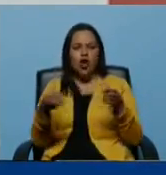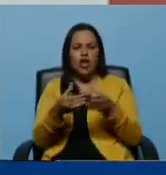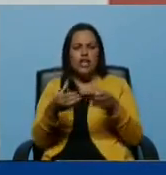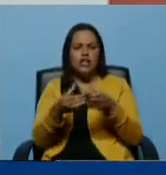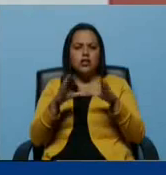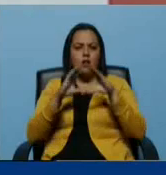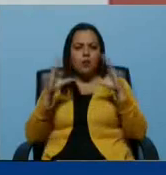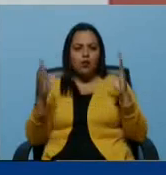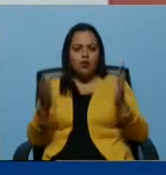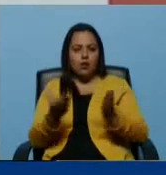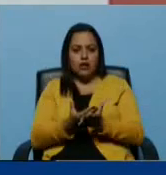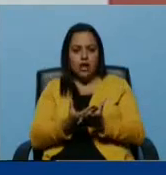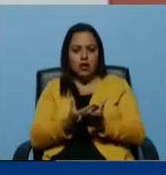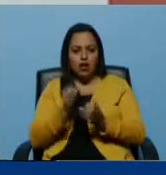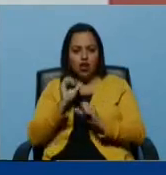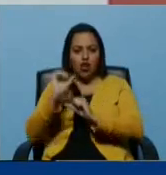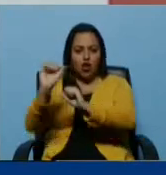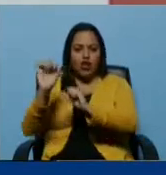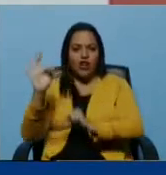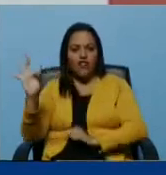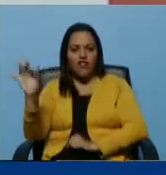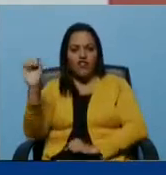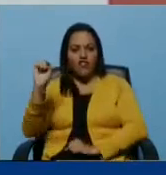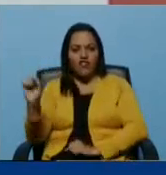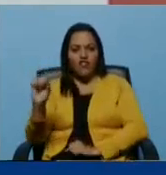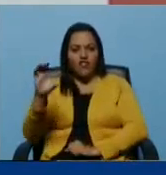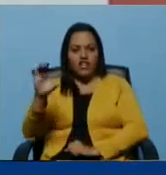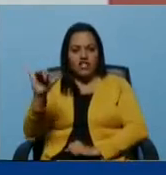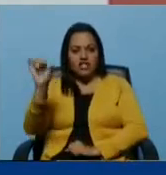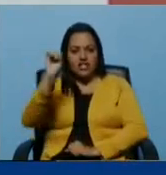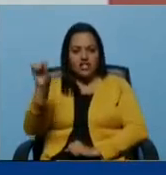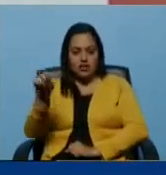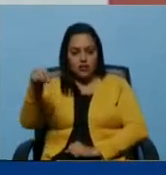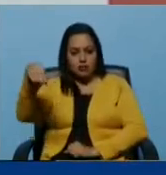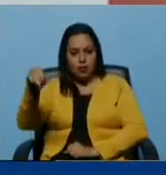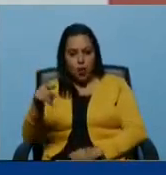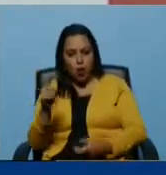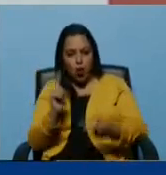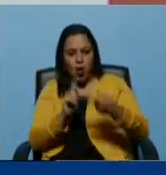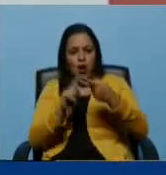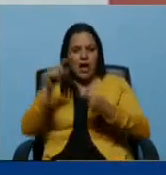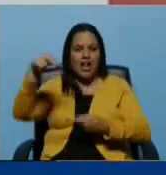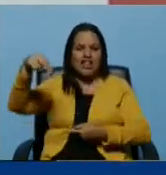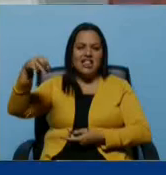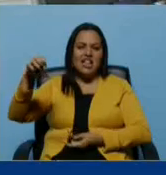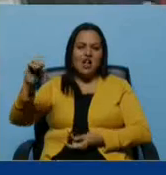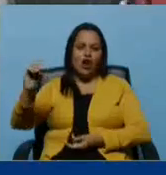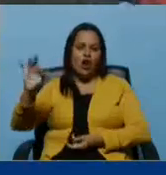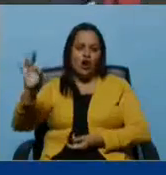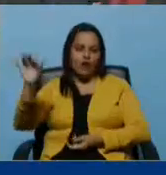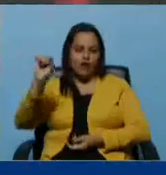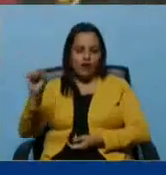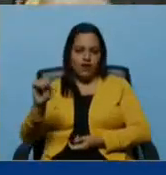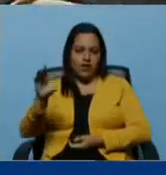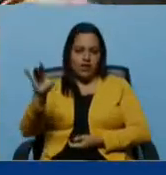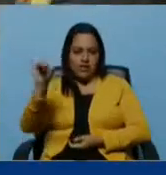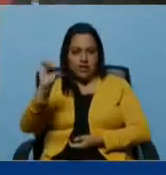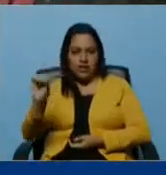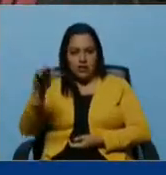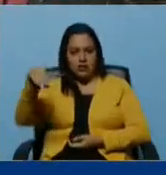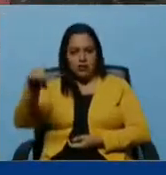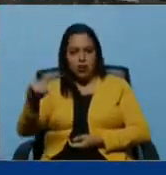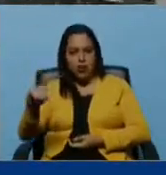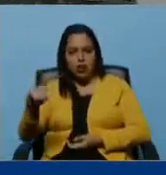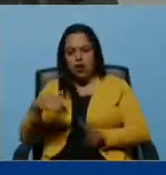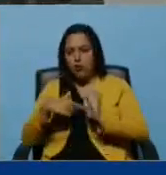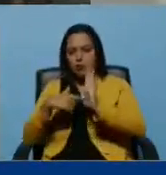Mundial contra el fascismo, el neofascismo y expresiones similares con invitados de